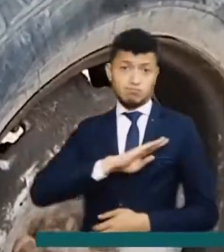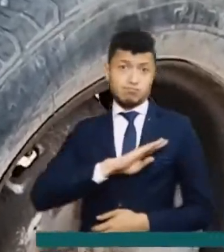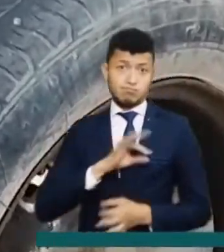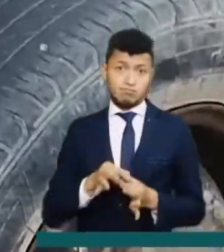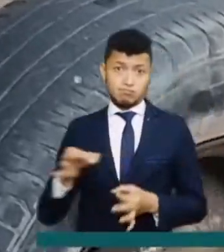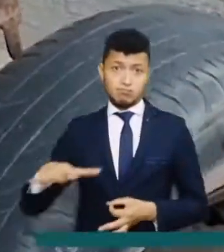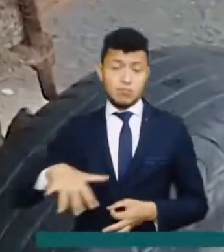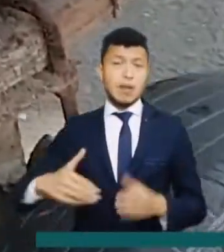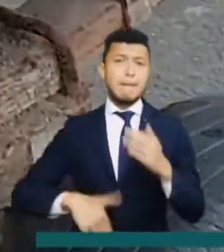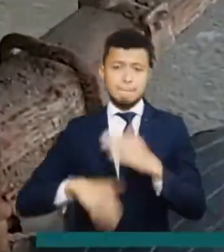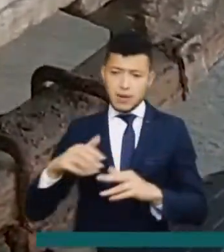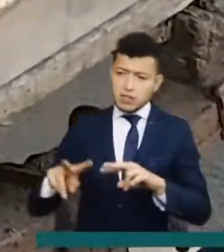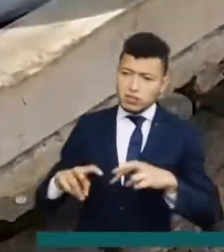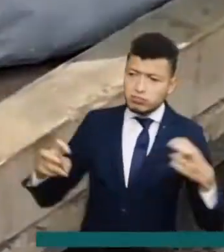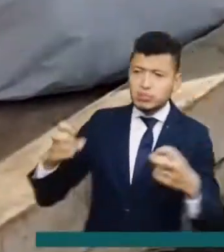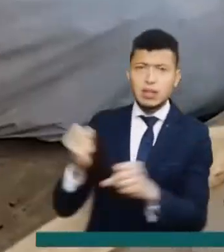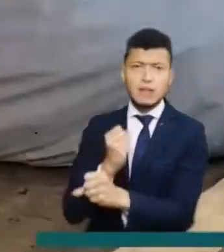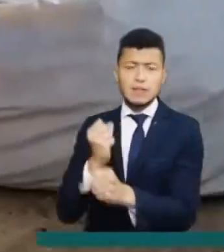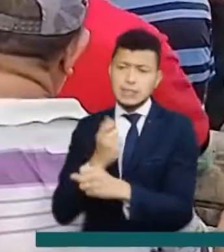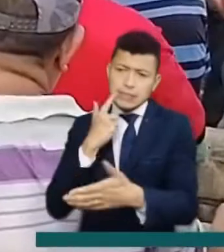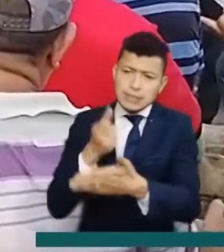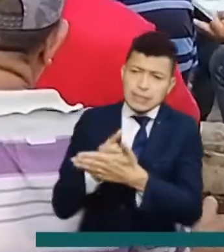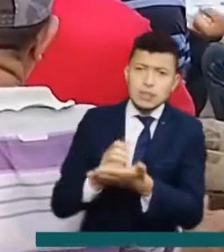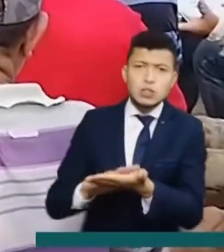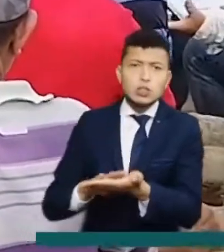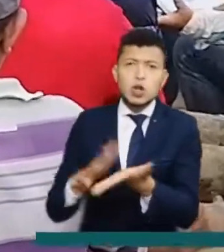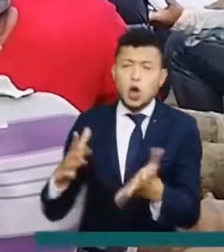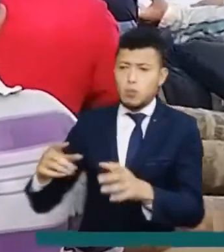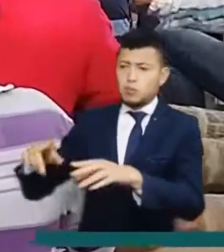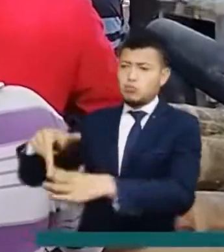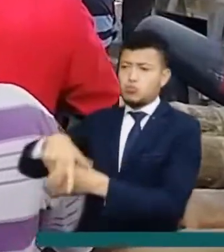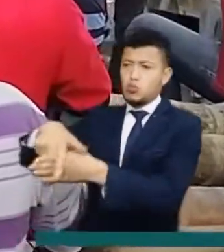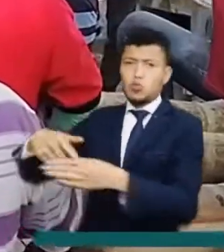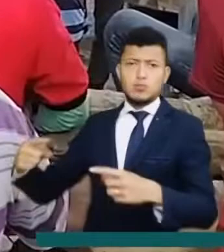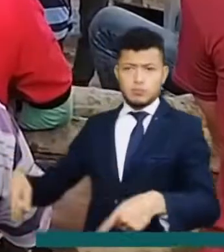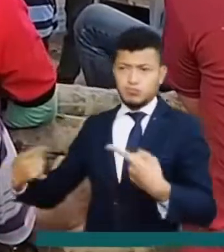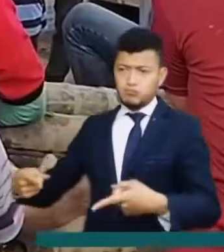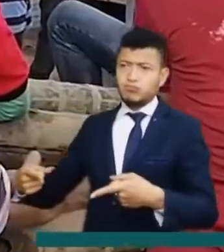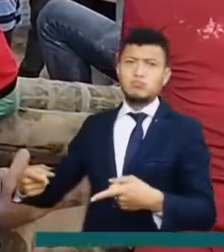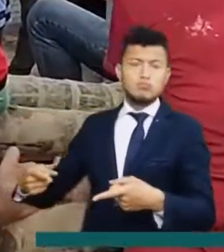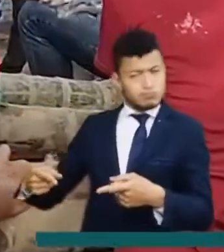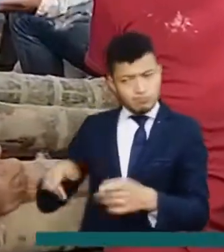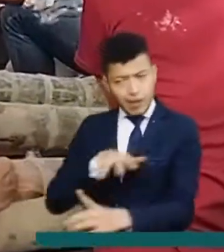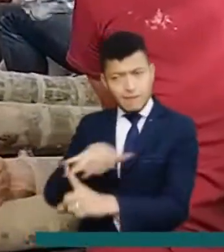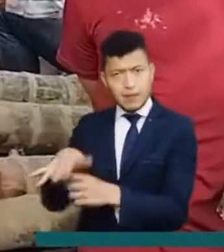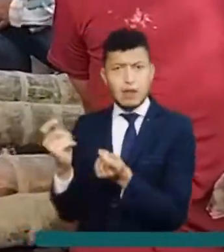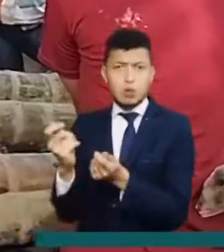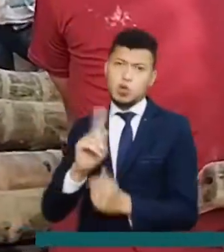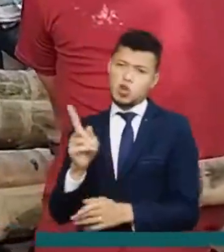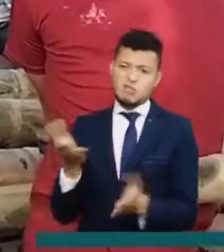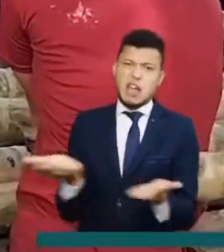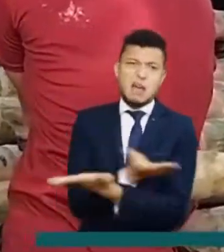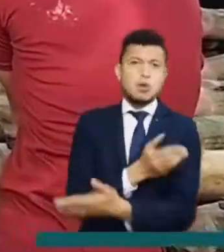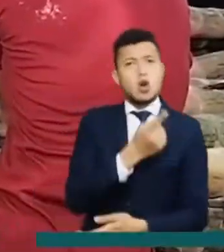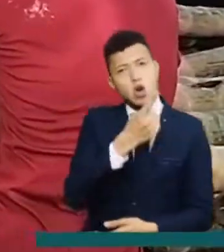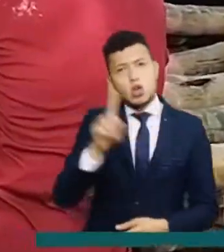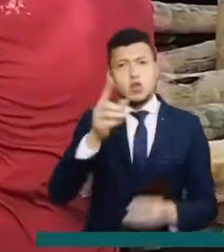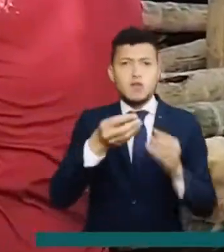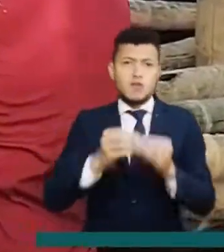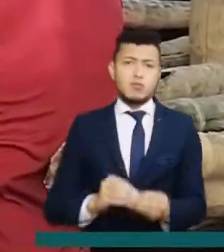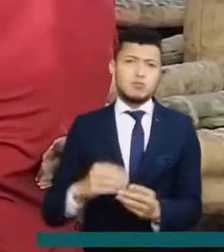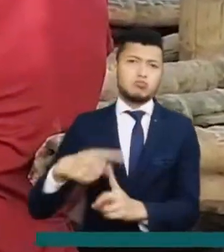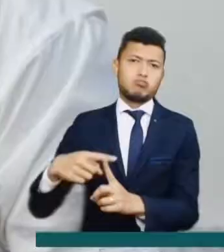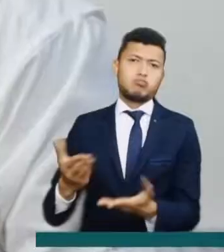municipal recientemente se han realizado mesas de trabajo buscando una alternativa para reemplazar la actividad sin que se les afecte